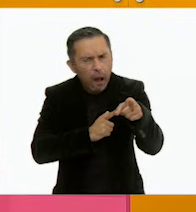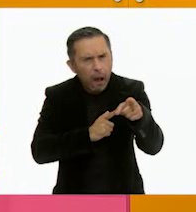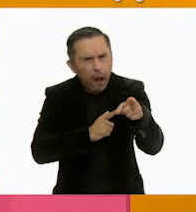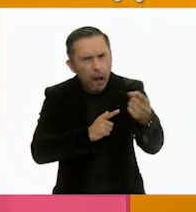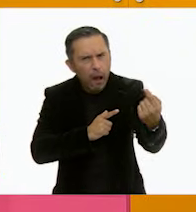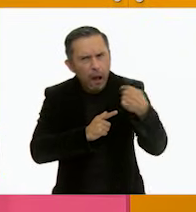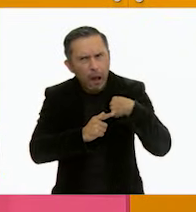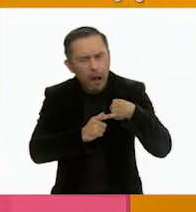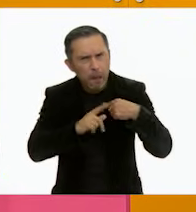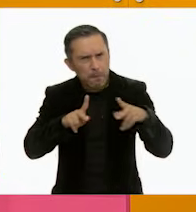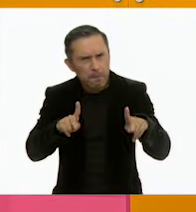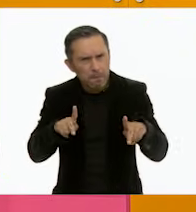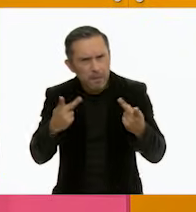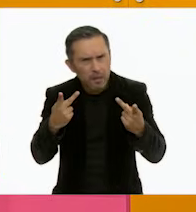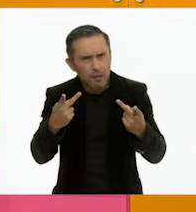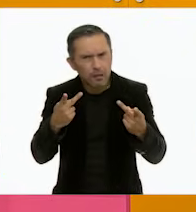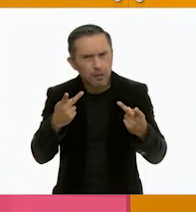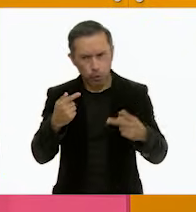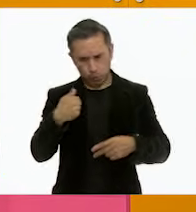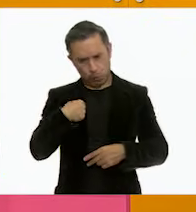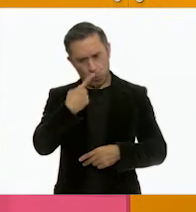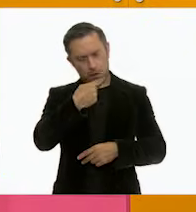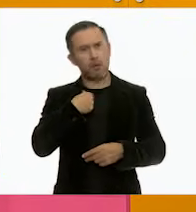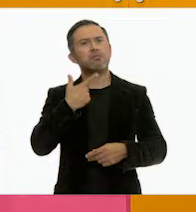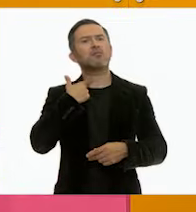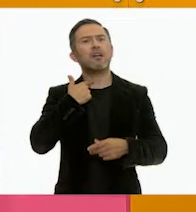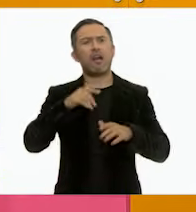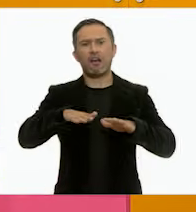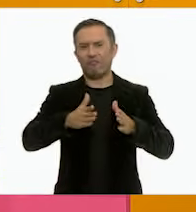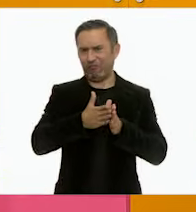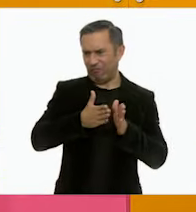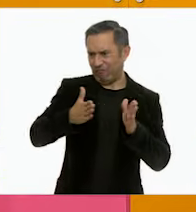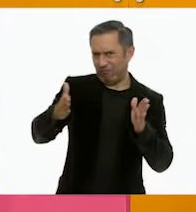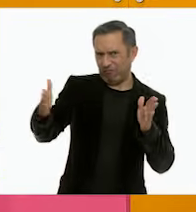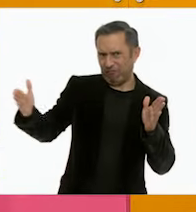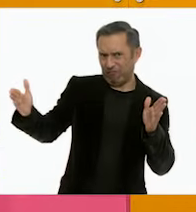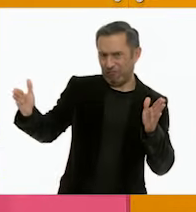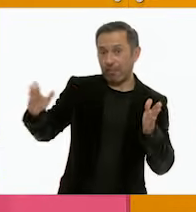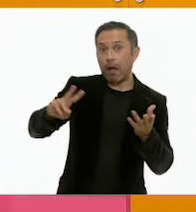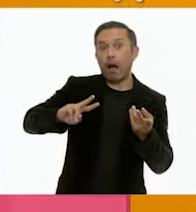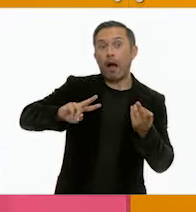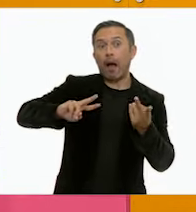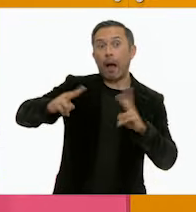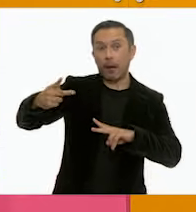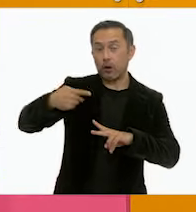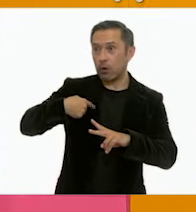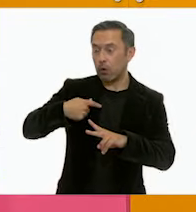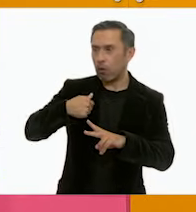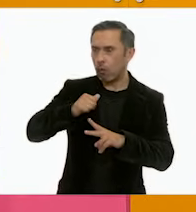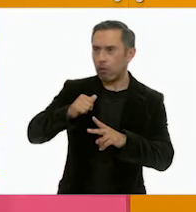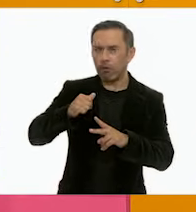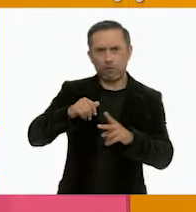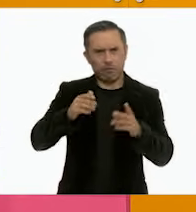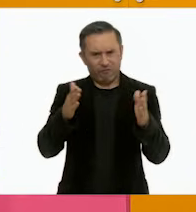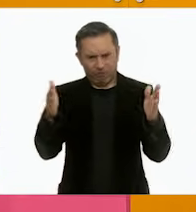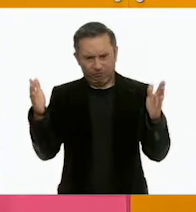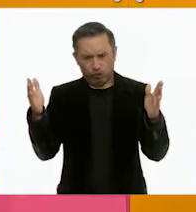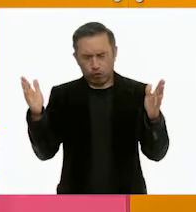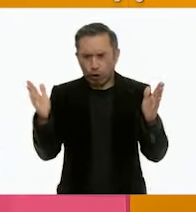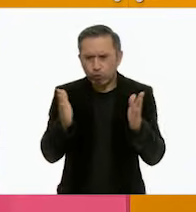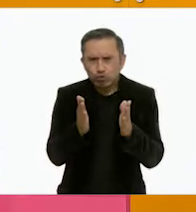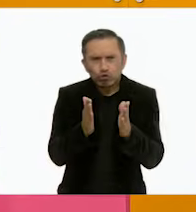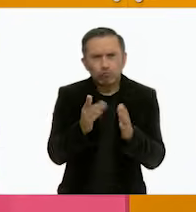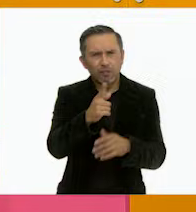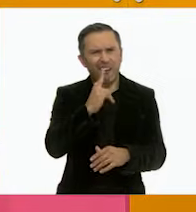les daba un pedazo grandotote, y cuando ellos le compraban, les daba un pedazo chiquitito por la misma